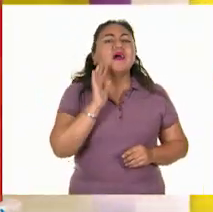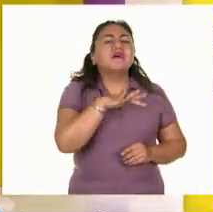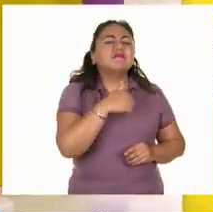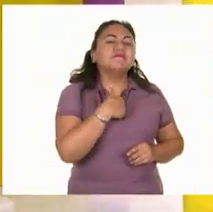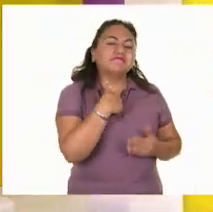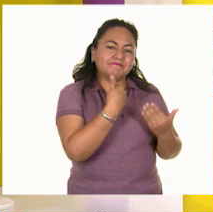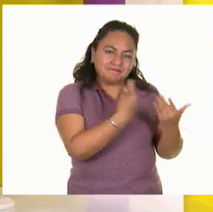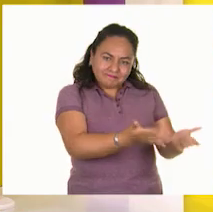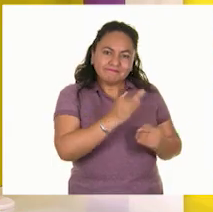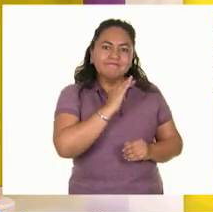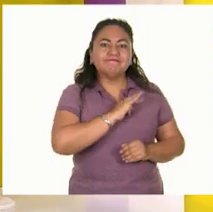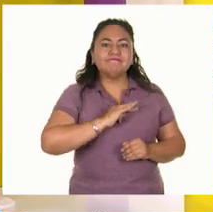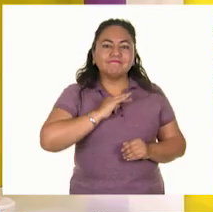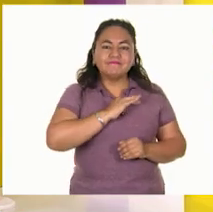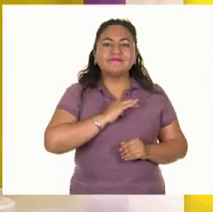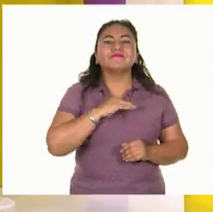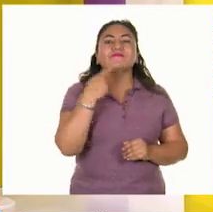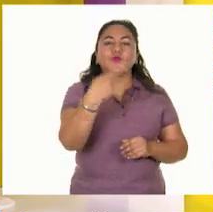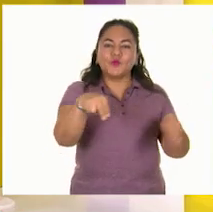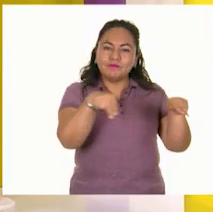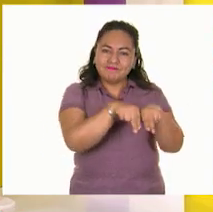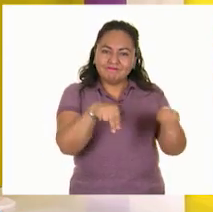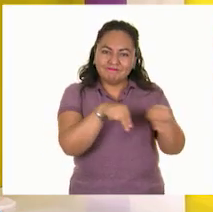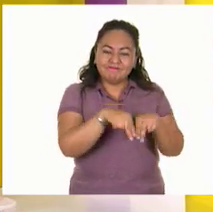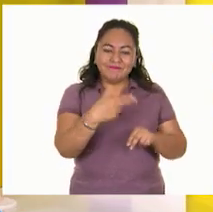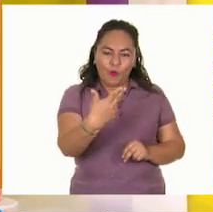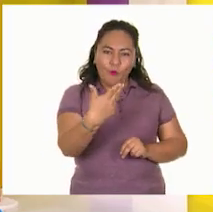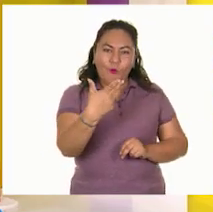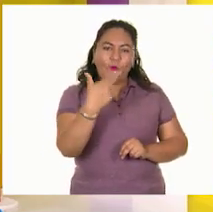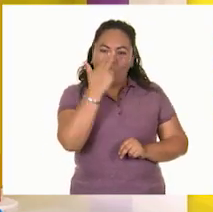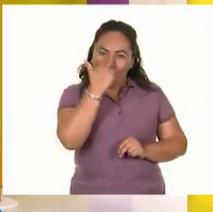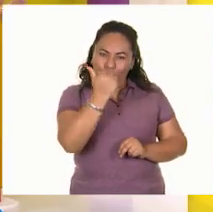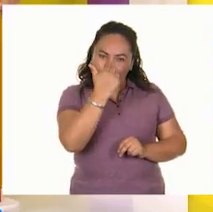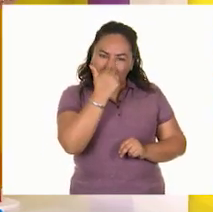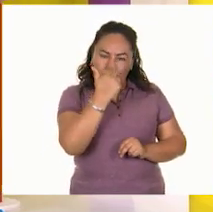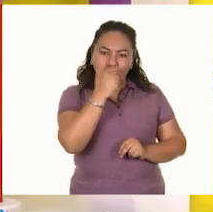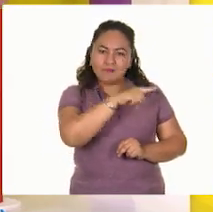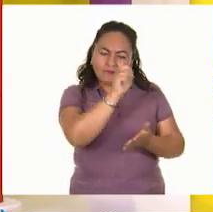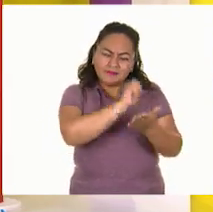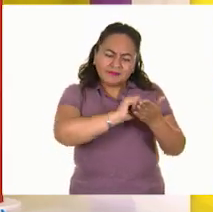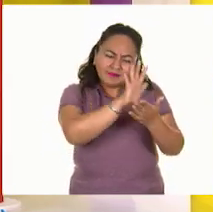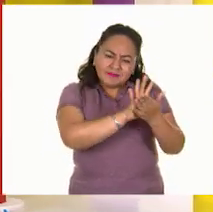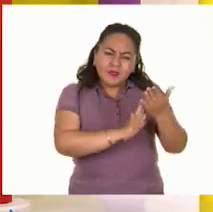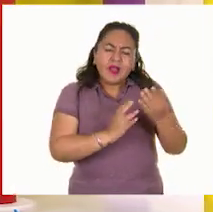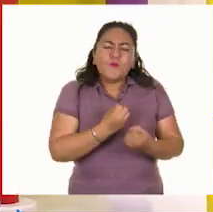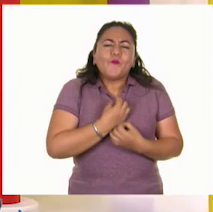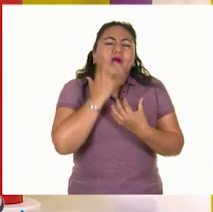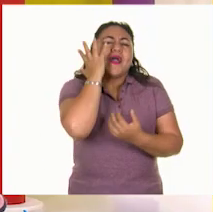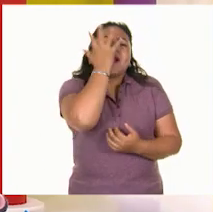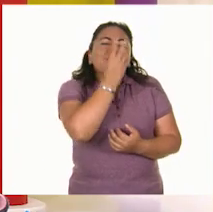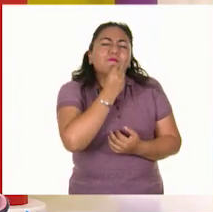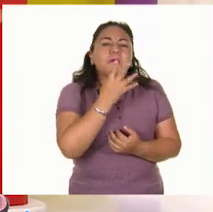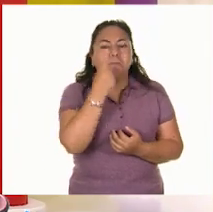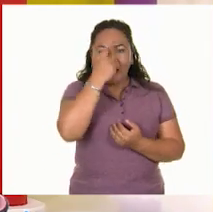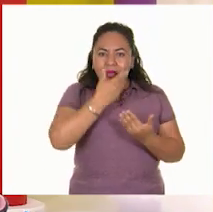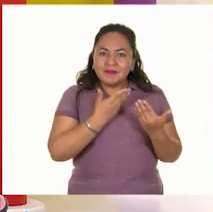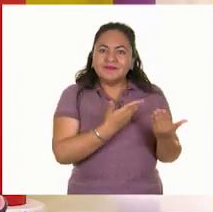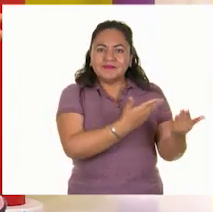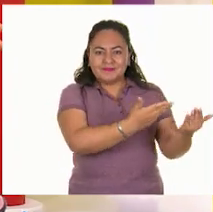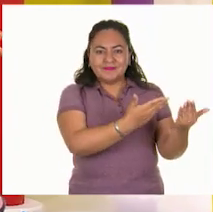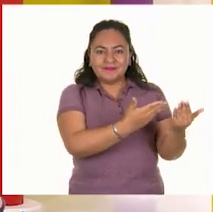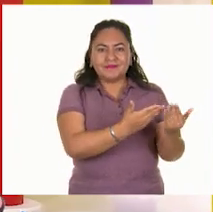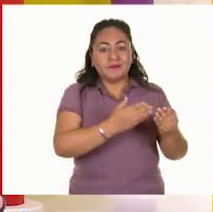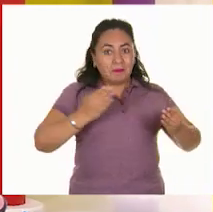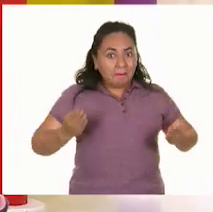quiero felicitar a Hortensia porque te escribió un poema muy bello, pero sobre todo a ti. Ay.